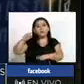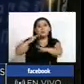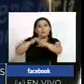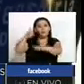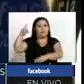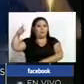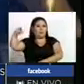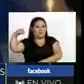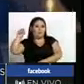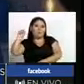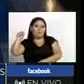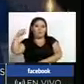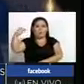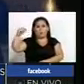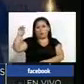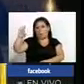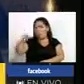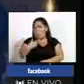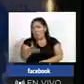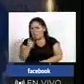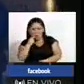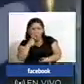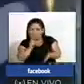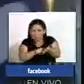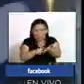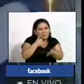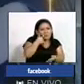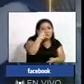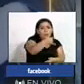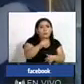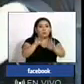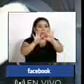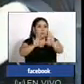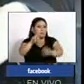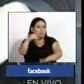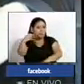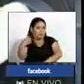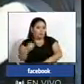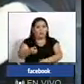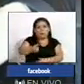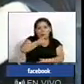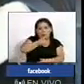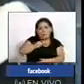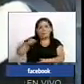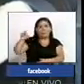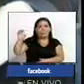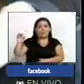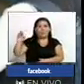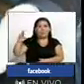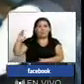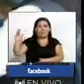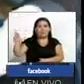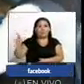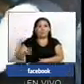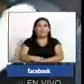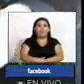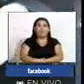www.defensoría.gob.sb o para cualquier tipo de denuncias puede comunicarse al número 910. Para Noticiero Hechos, Eric Alfaro.